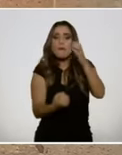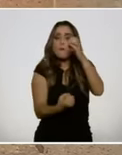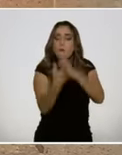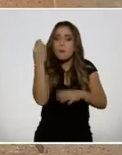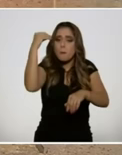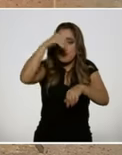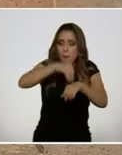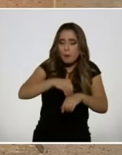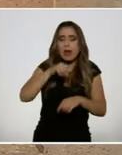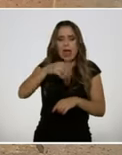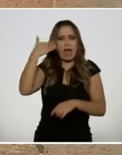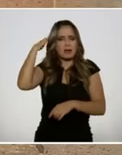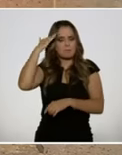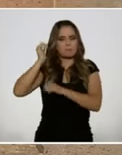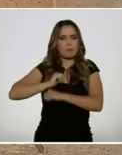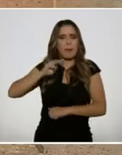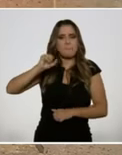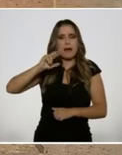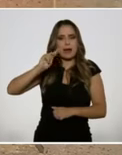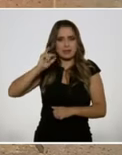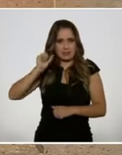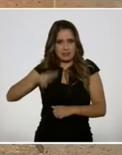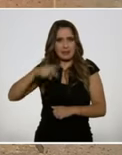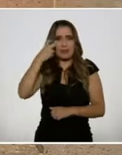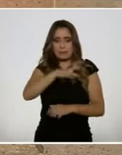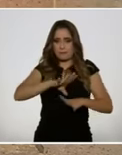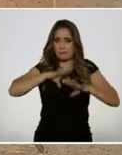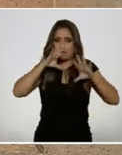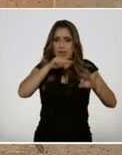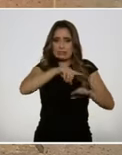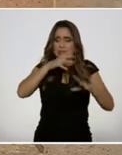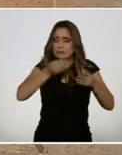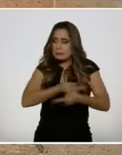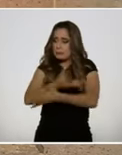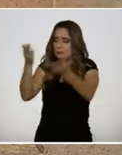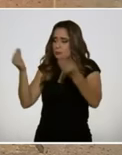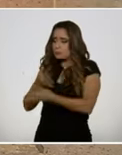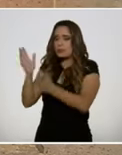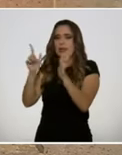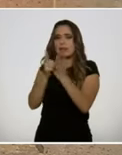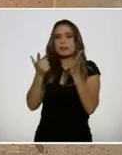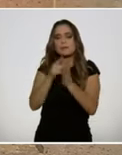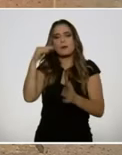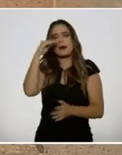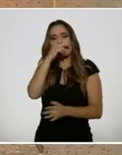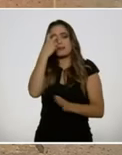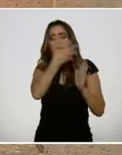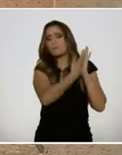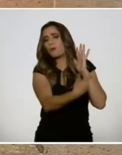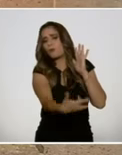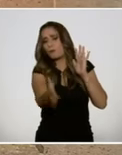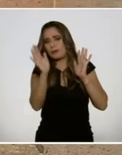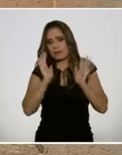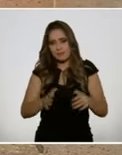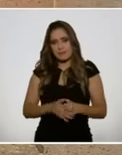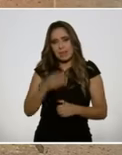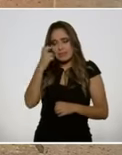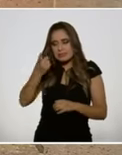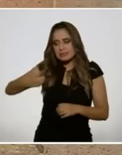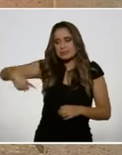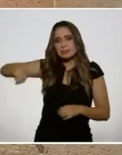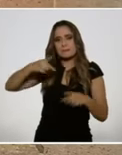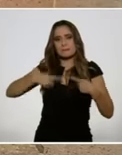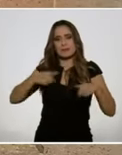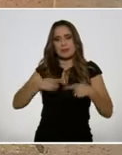en su tiempo Martín Luis Guzmán al frente de ella. A través de los libros de texto gratuito, las generaciones conocimos la